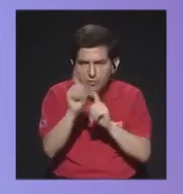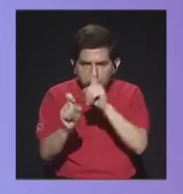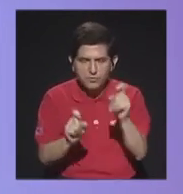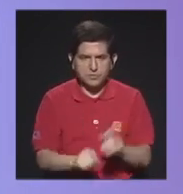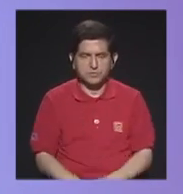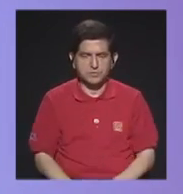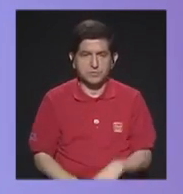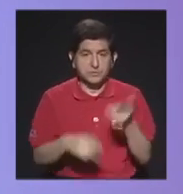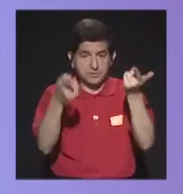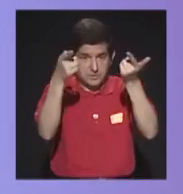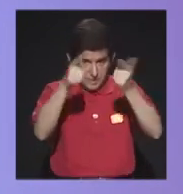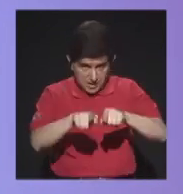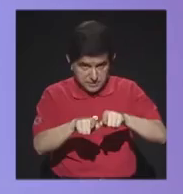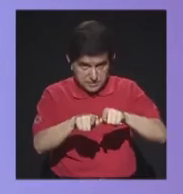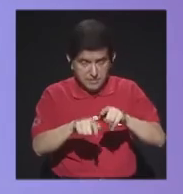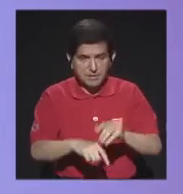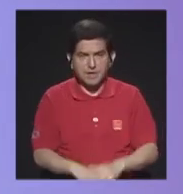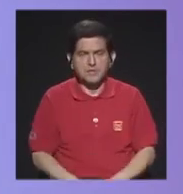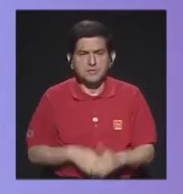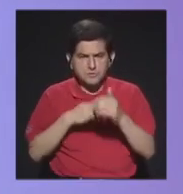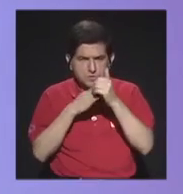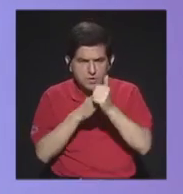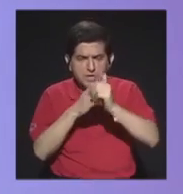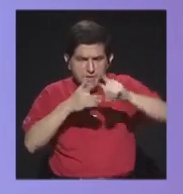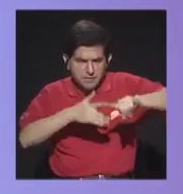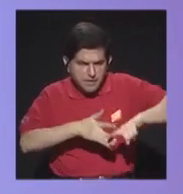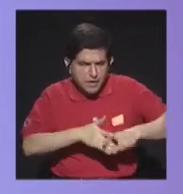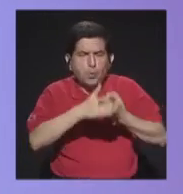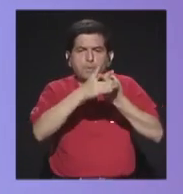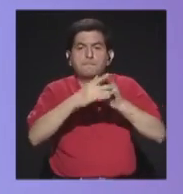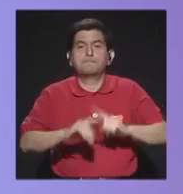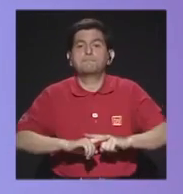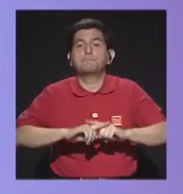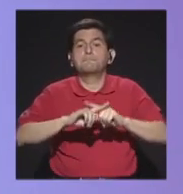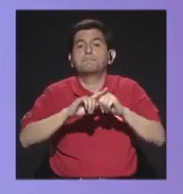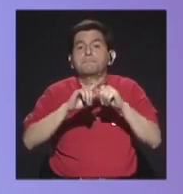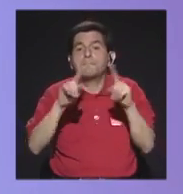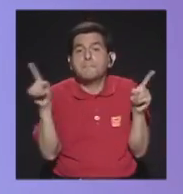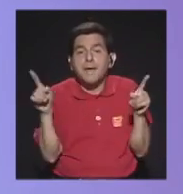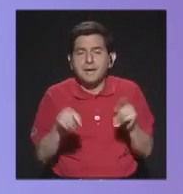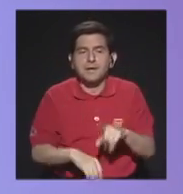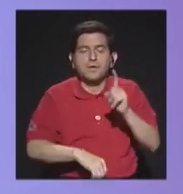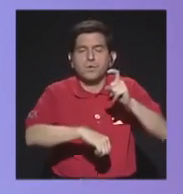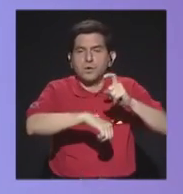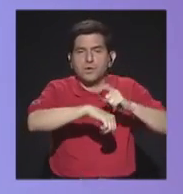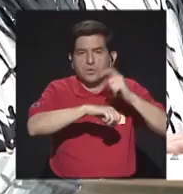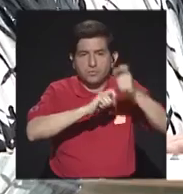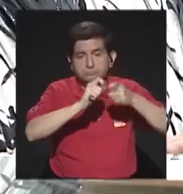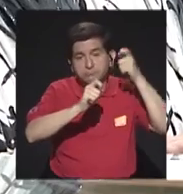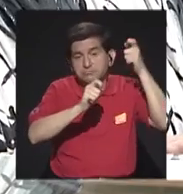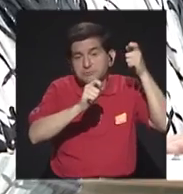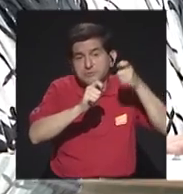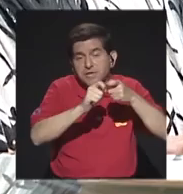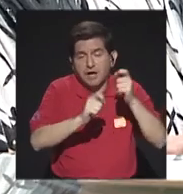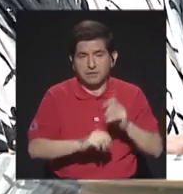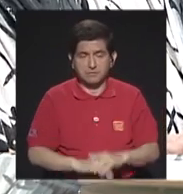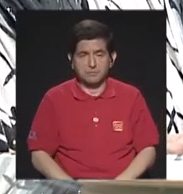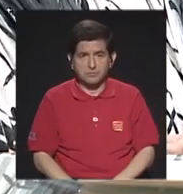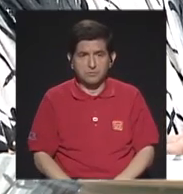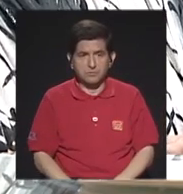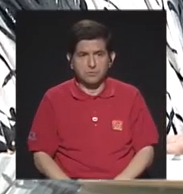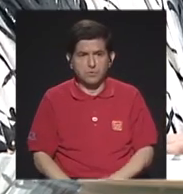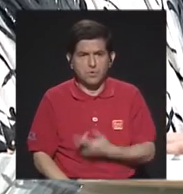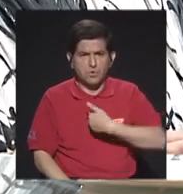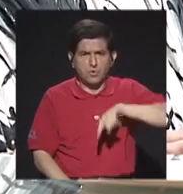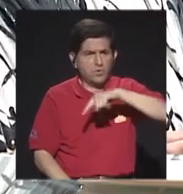consultivo, que fue quien lideró desde el principio. Sin embargo, en determinado momento, no